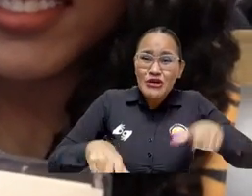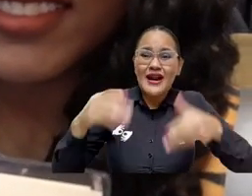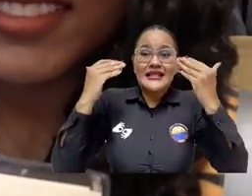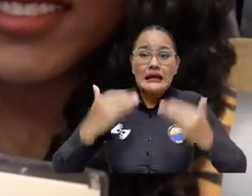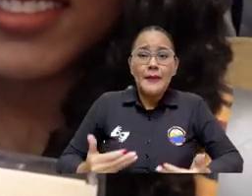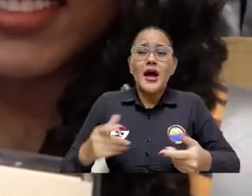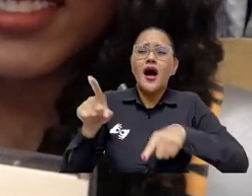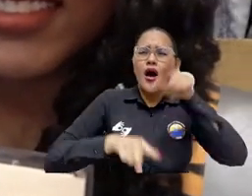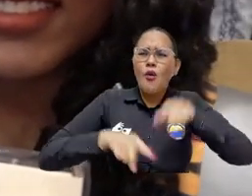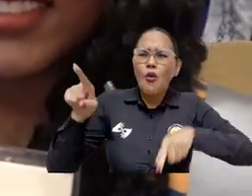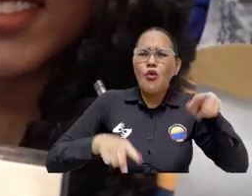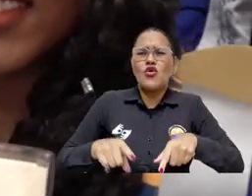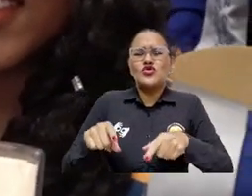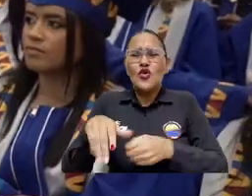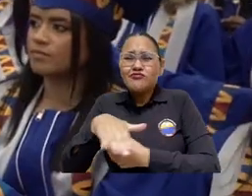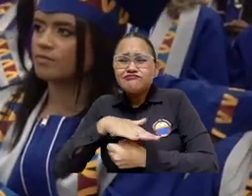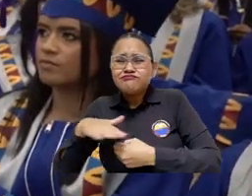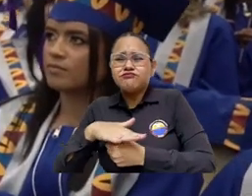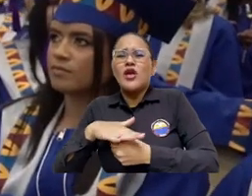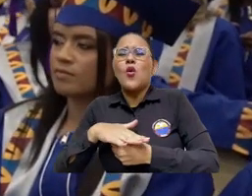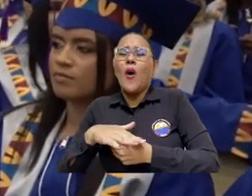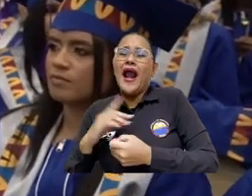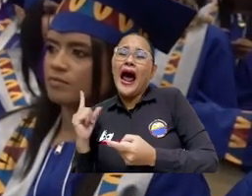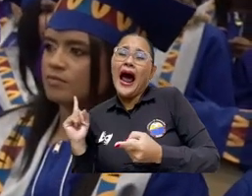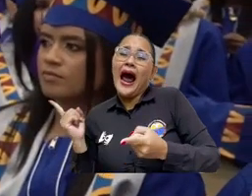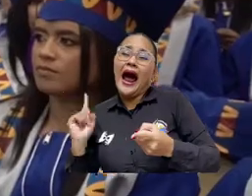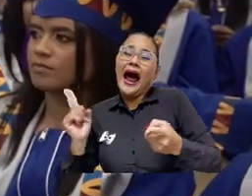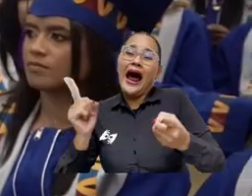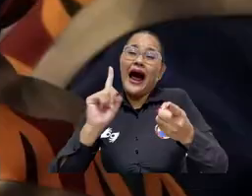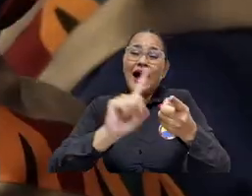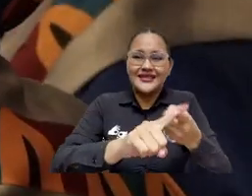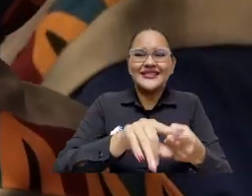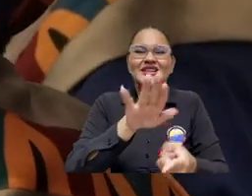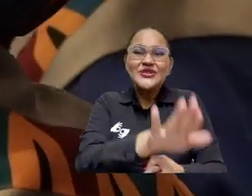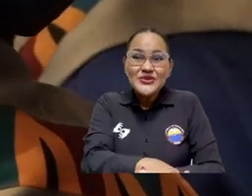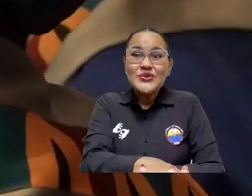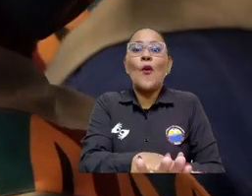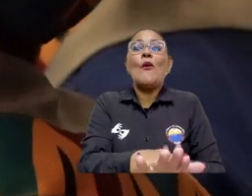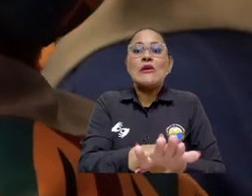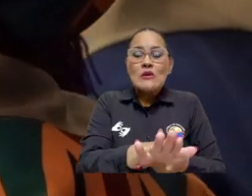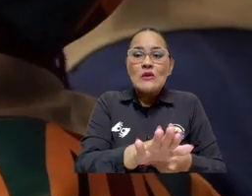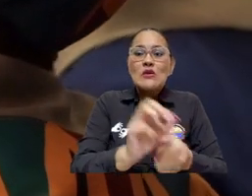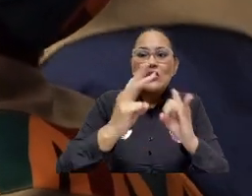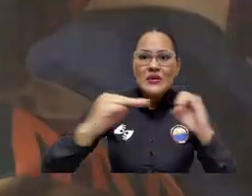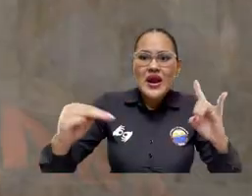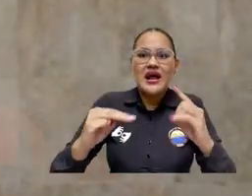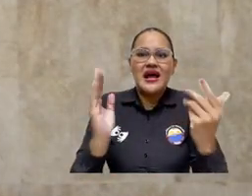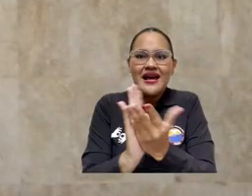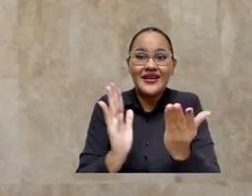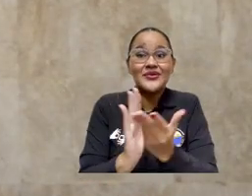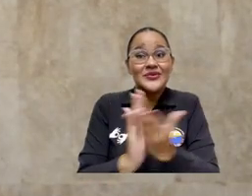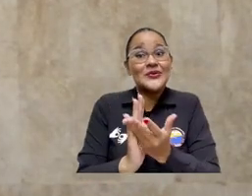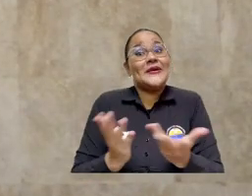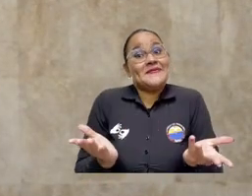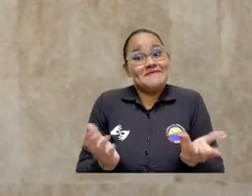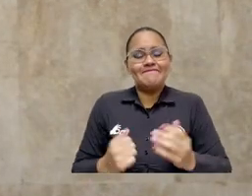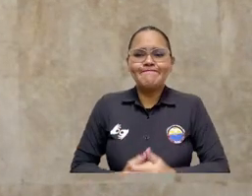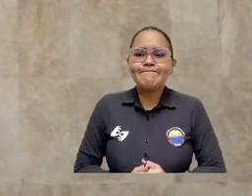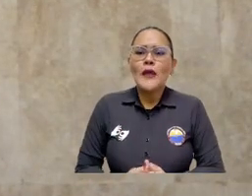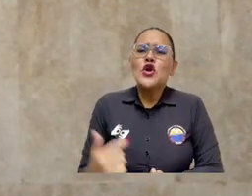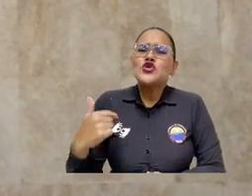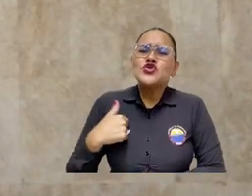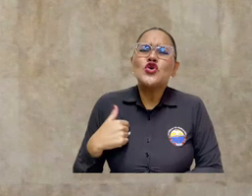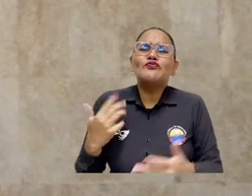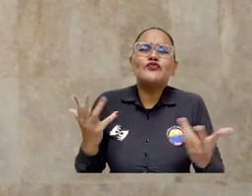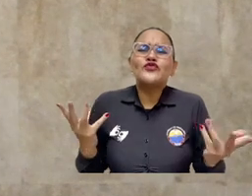kilómetros desde su ciudad natal porque eligieron a la unimagdalena aún más incluyente salí de Antioquia